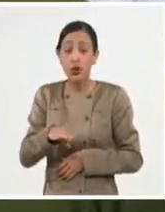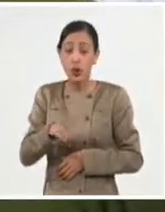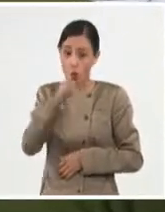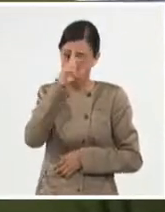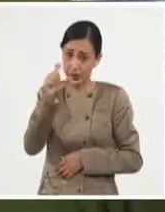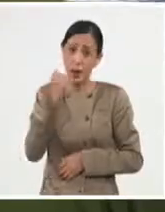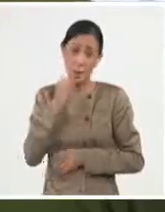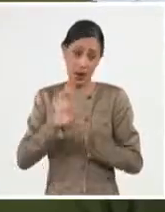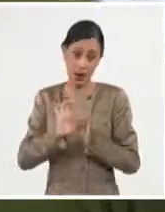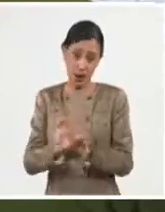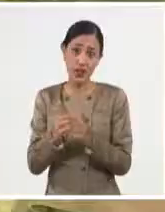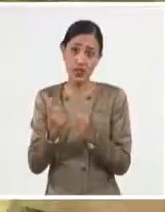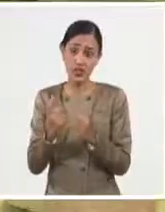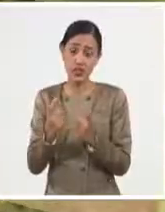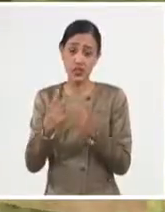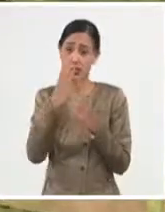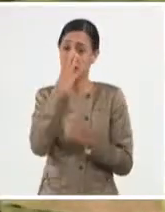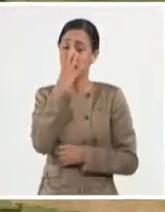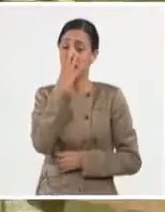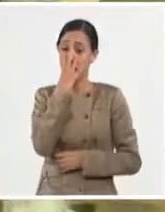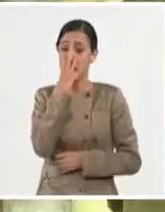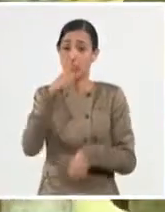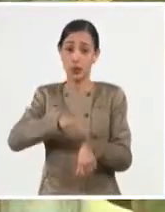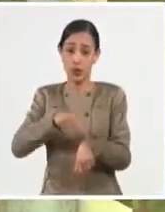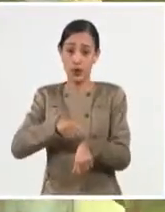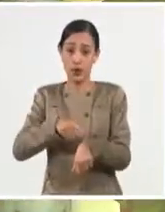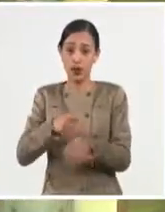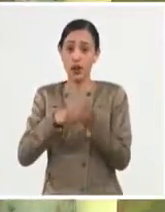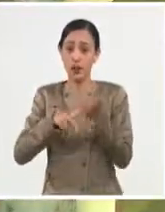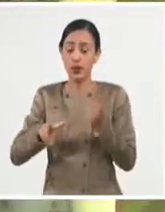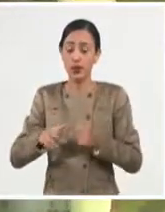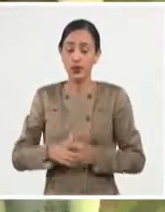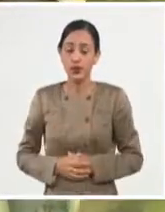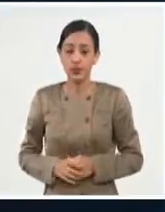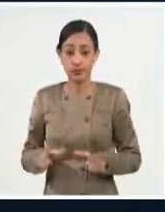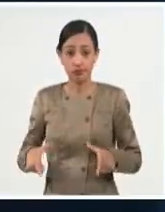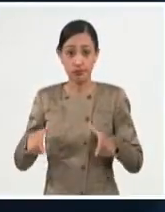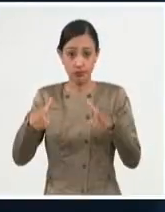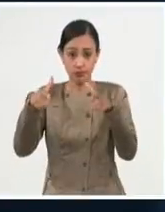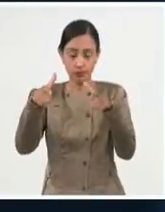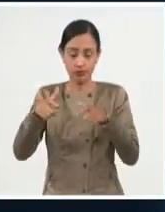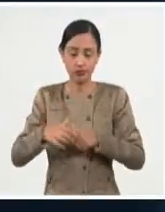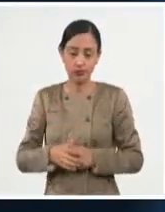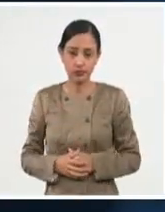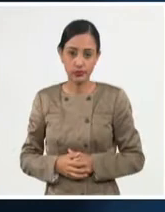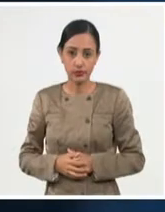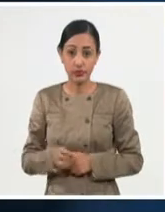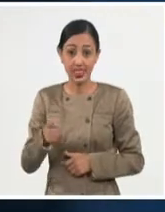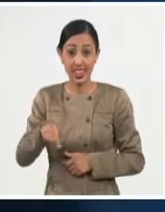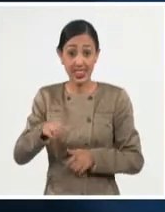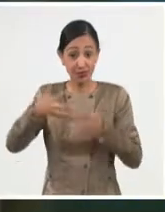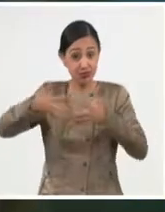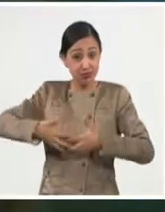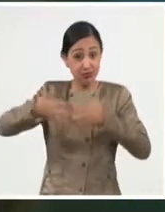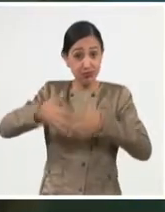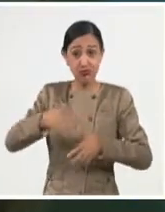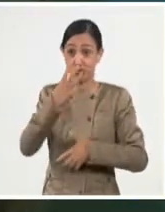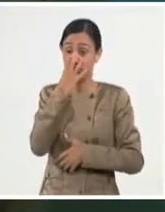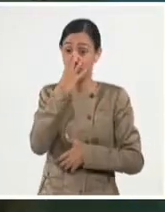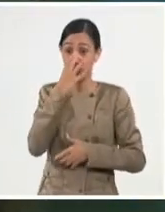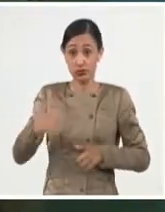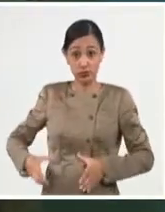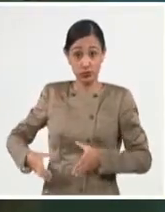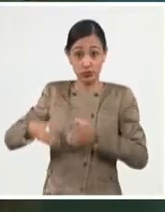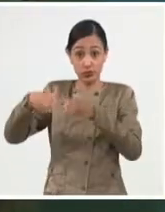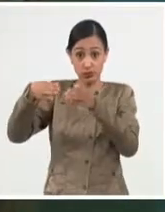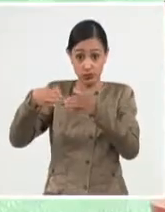tiene de oxígeno en este momento en la provincia. La planta de fraccionamiento de aire de la empresa Sinoc tiene la misión de producir el oxígeno para la acería.